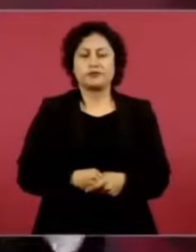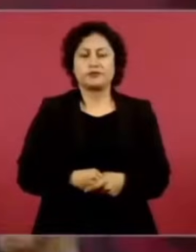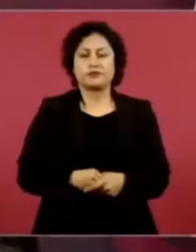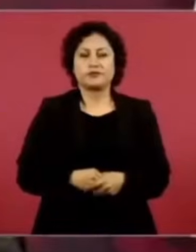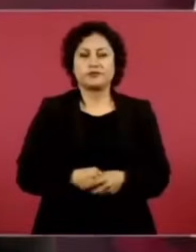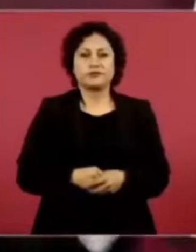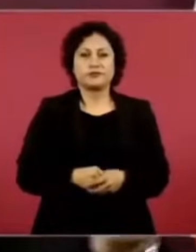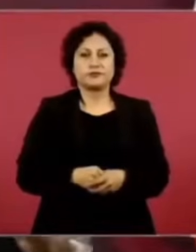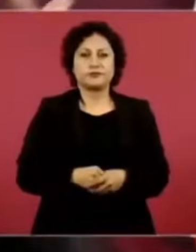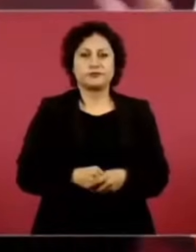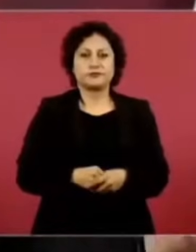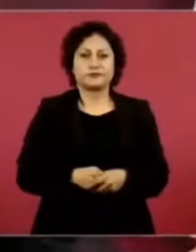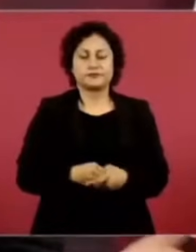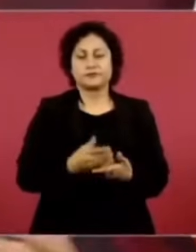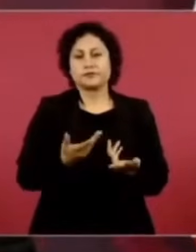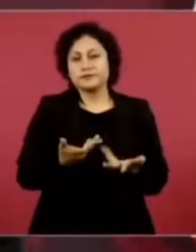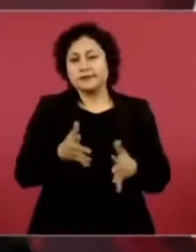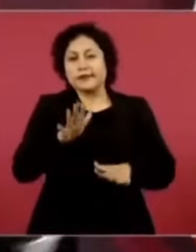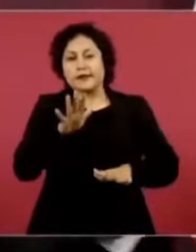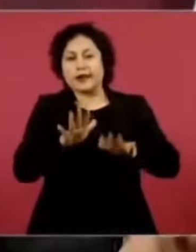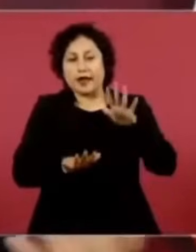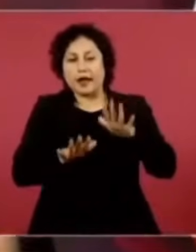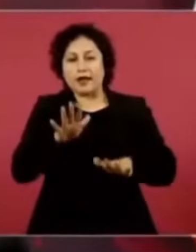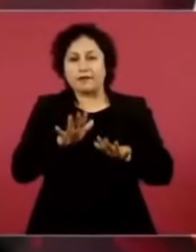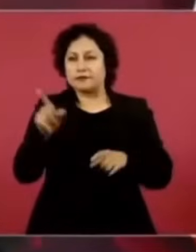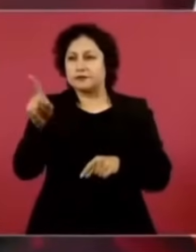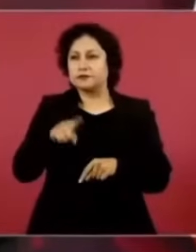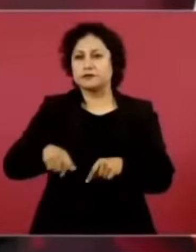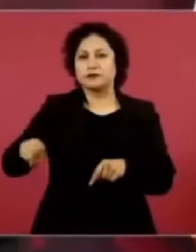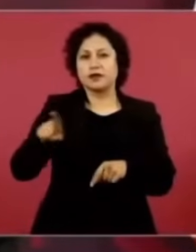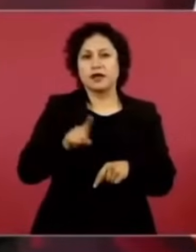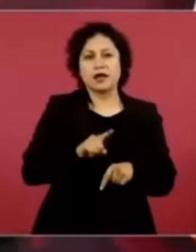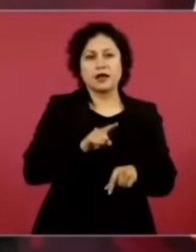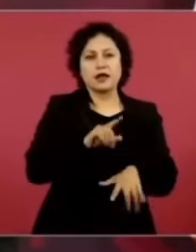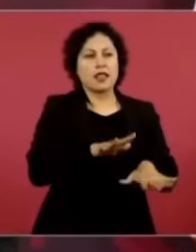llegue a definiciones claras.